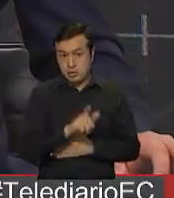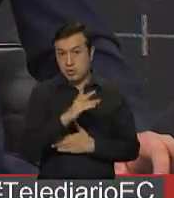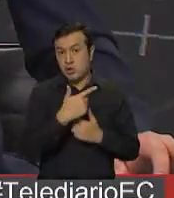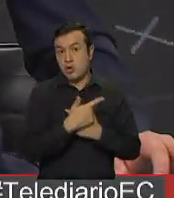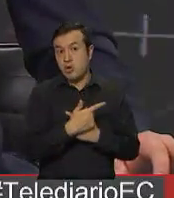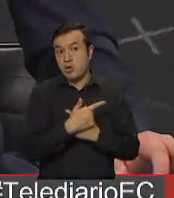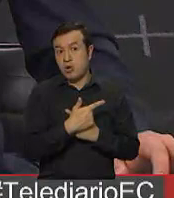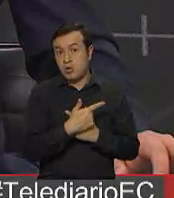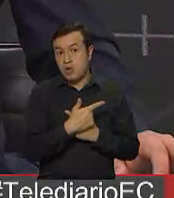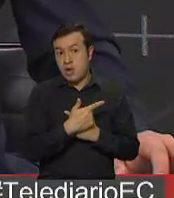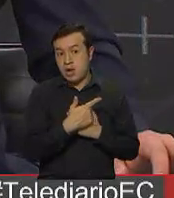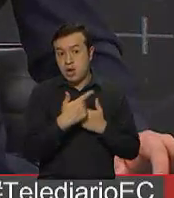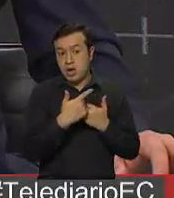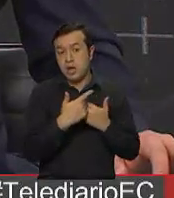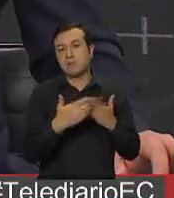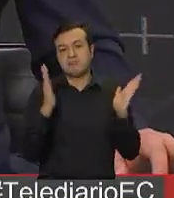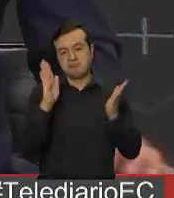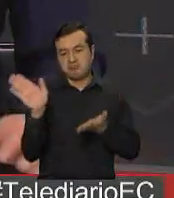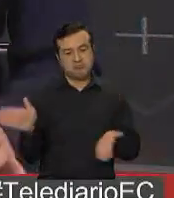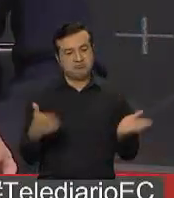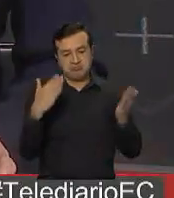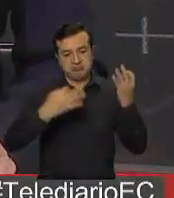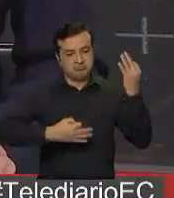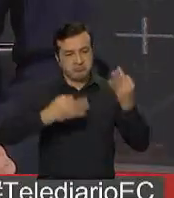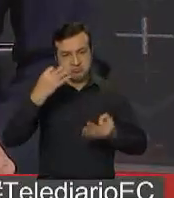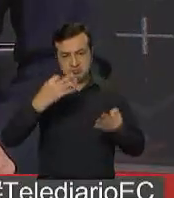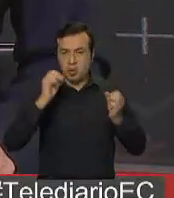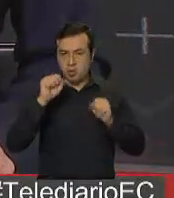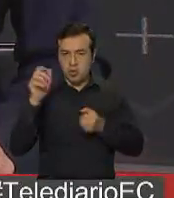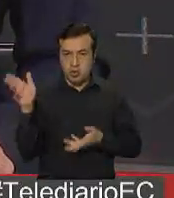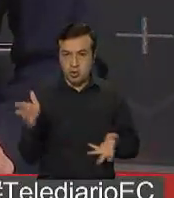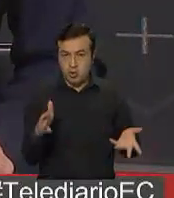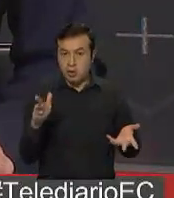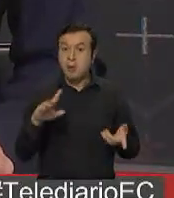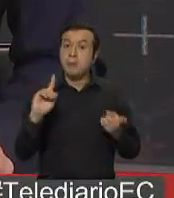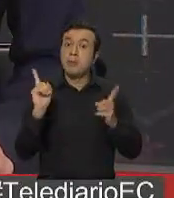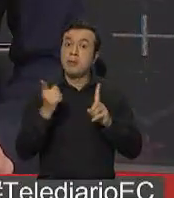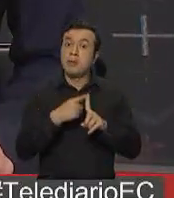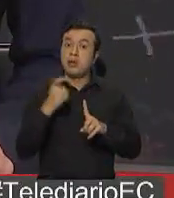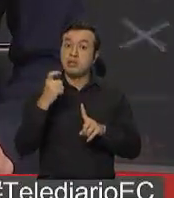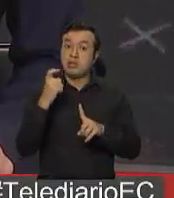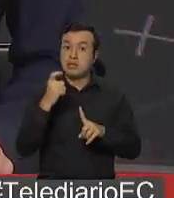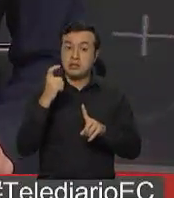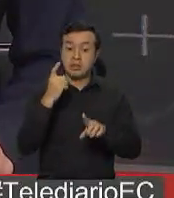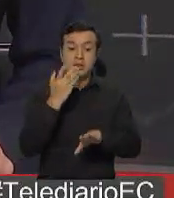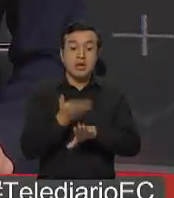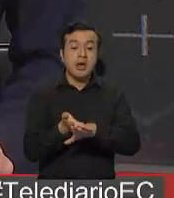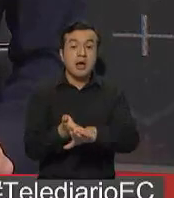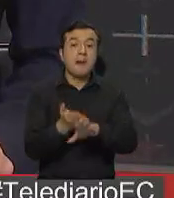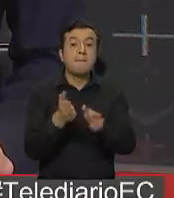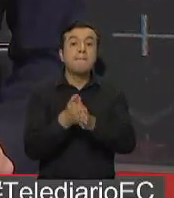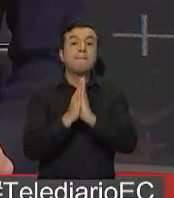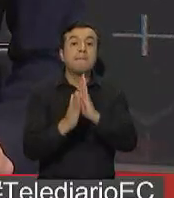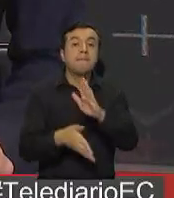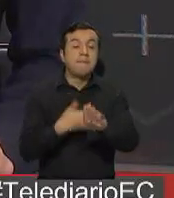de Administración de la Legislatura, CAL, podrá tratar el tema si se presenta una solicitud de investigación en su contra.